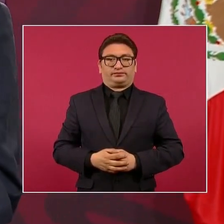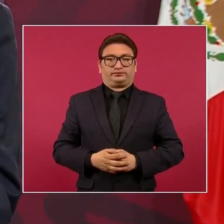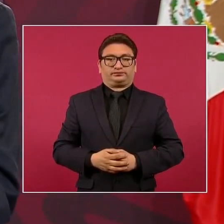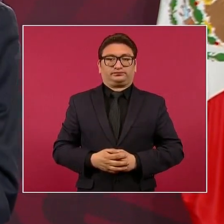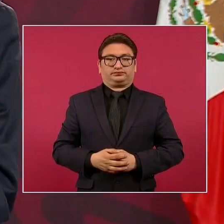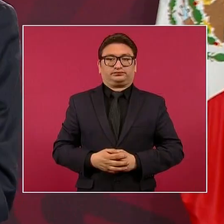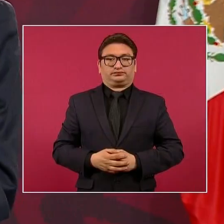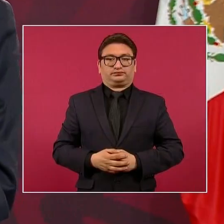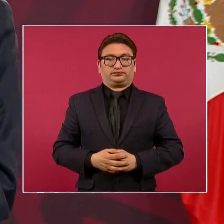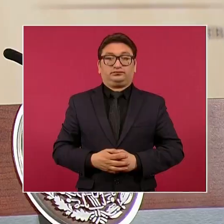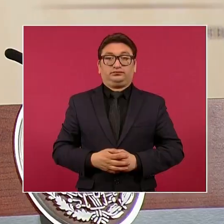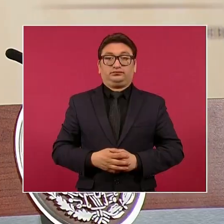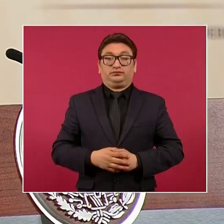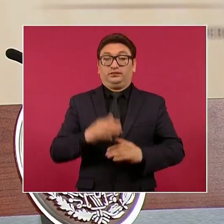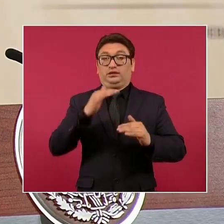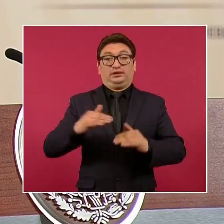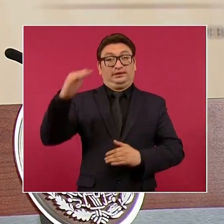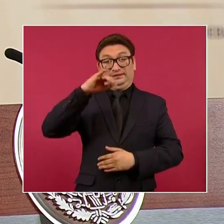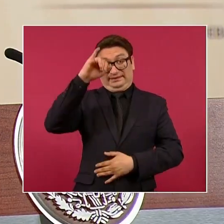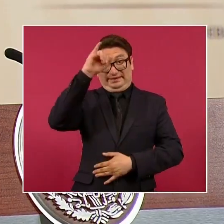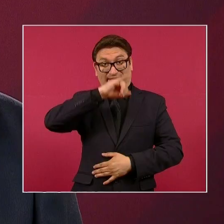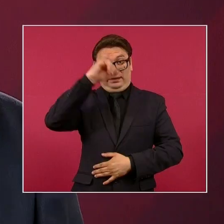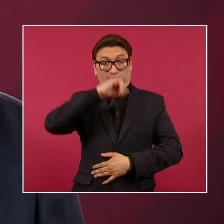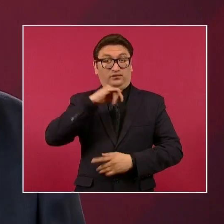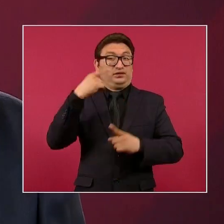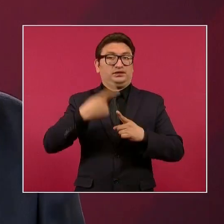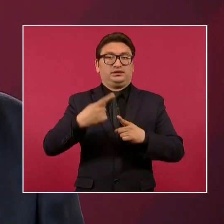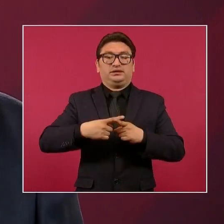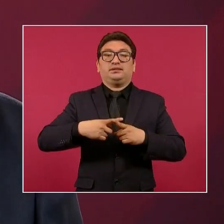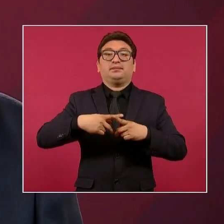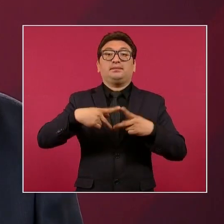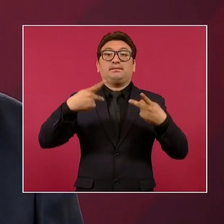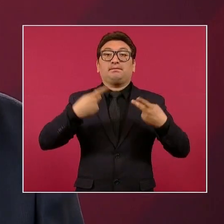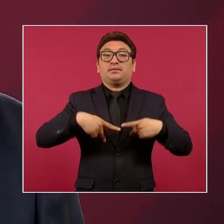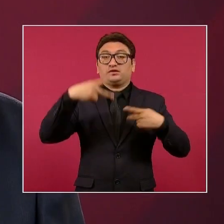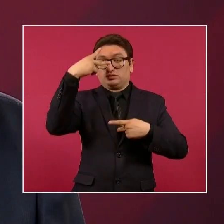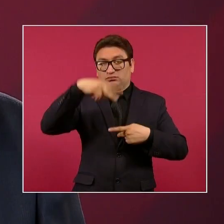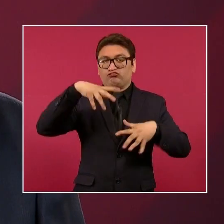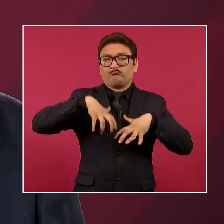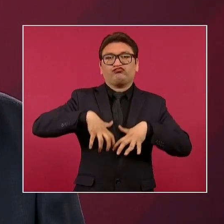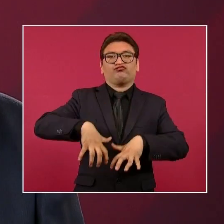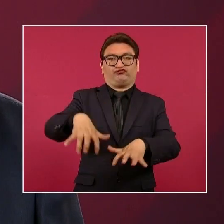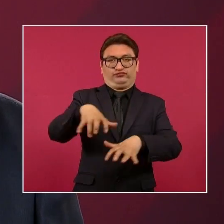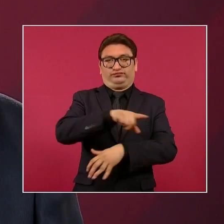y ese amo es el pueblo de México. ¿Dice reforma que ese